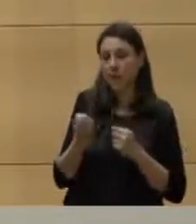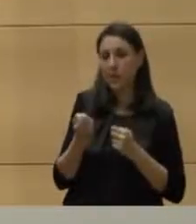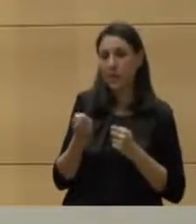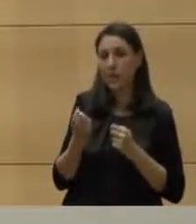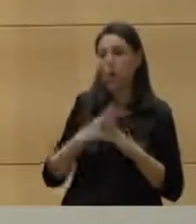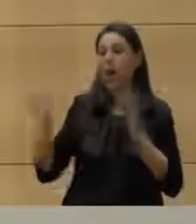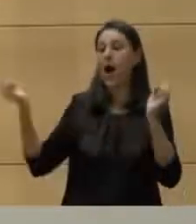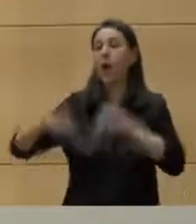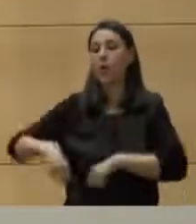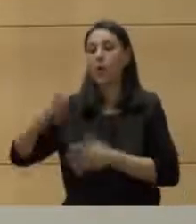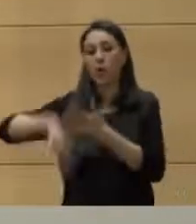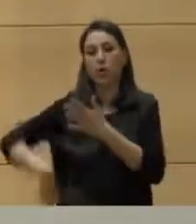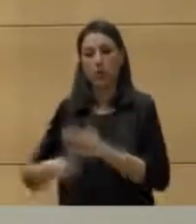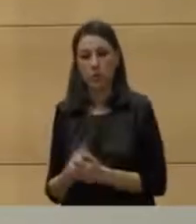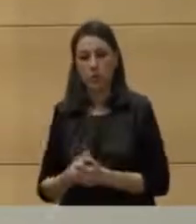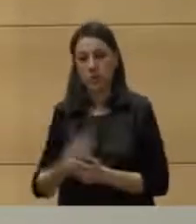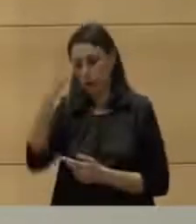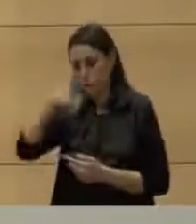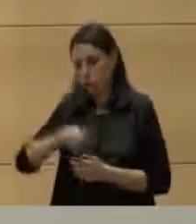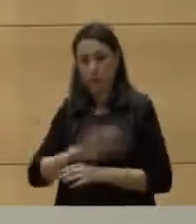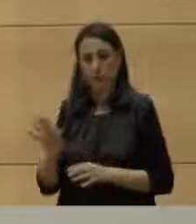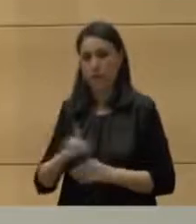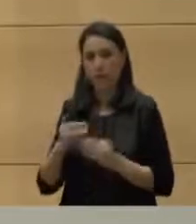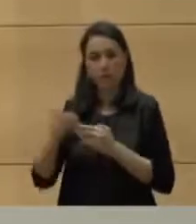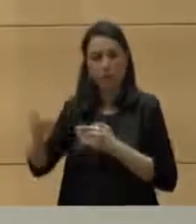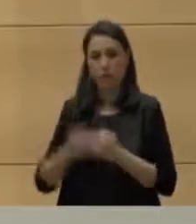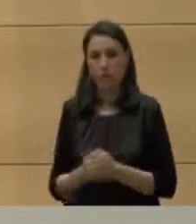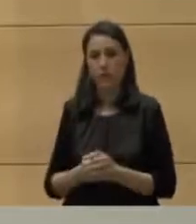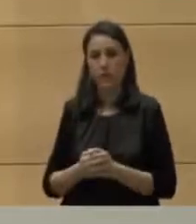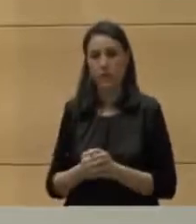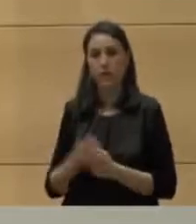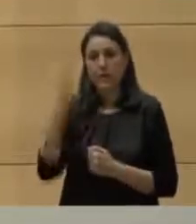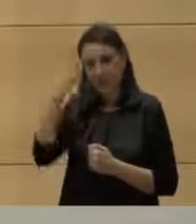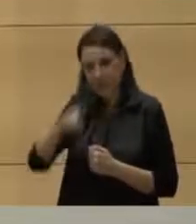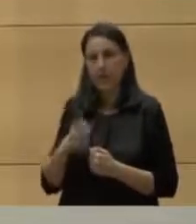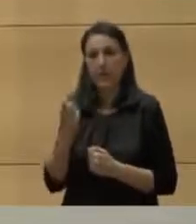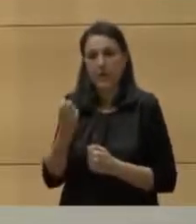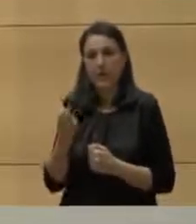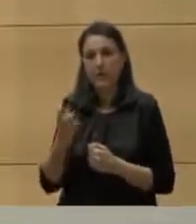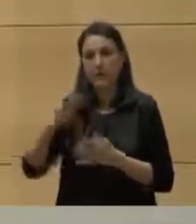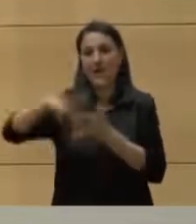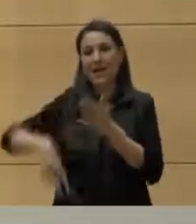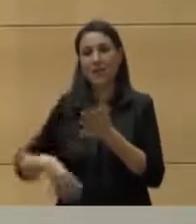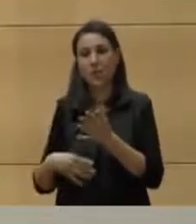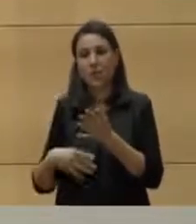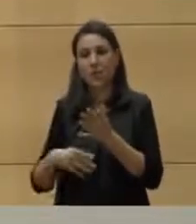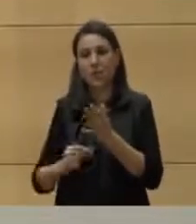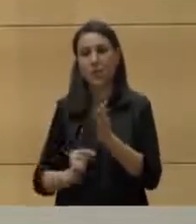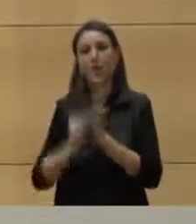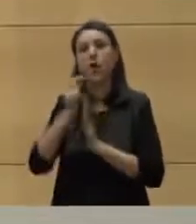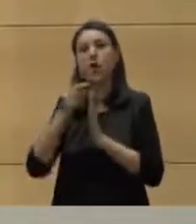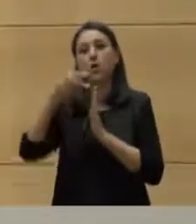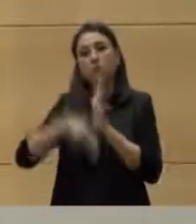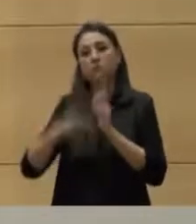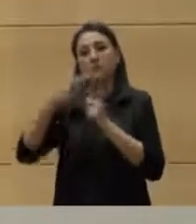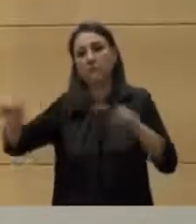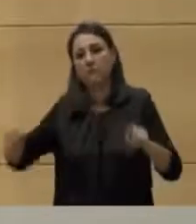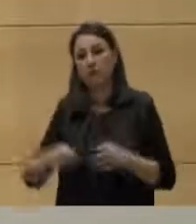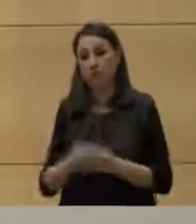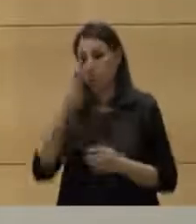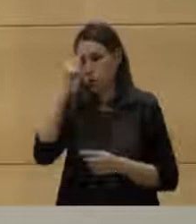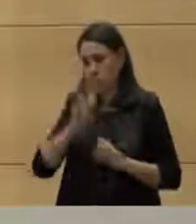Sabe perfectamente que tendrá que hacer una diferenciación. Y esa diferenciación, yo no digo que